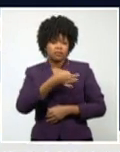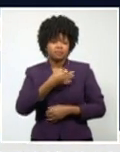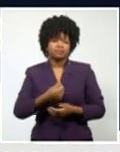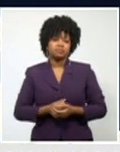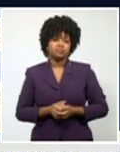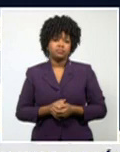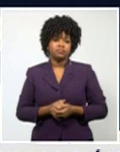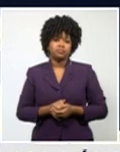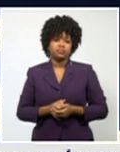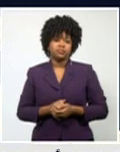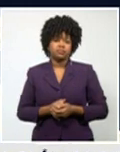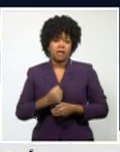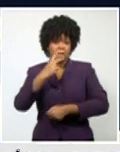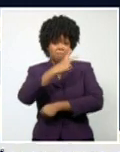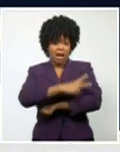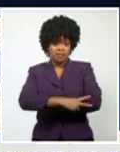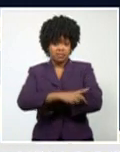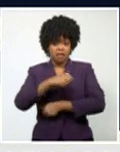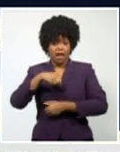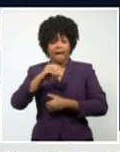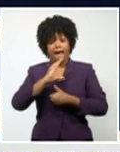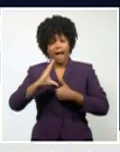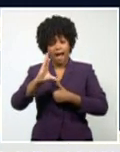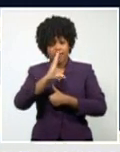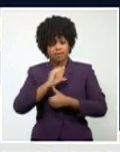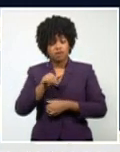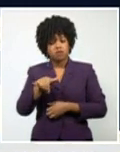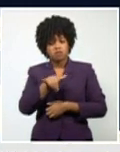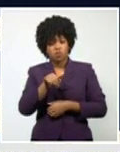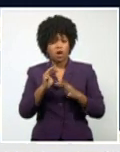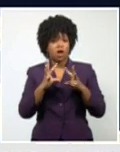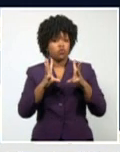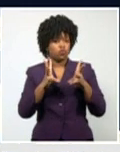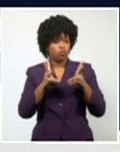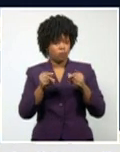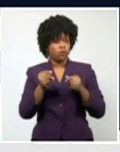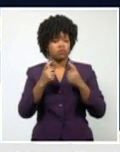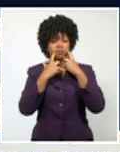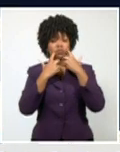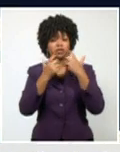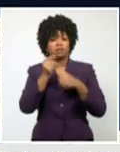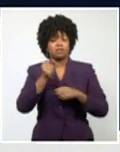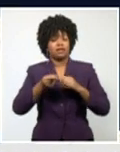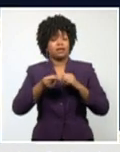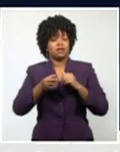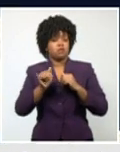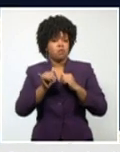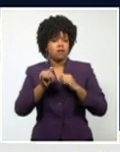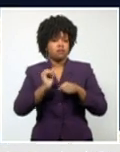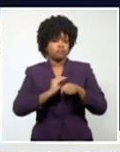los países de aquí, de la región del Caribe, también un número de ellos con tasas elevadas de